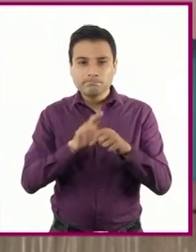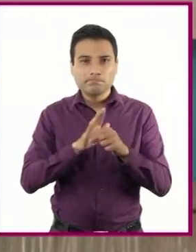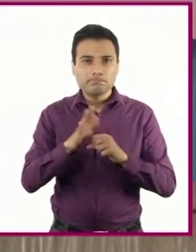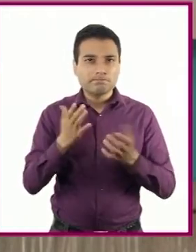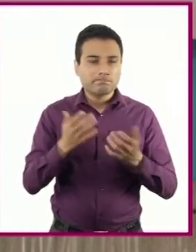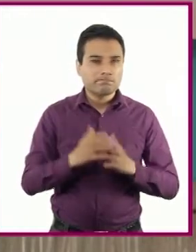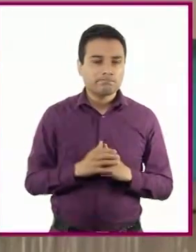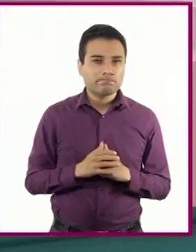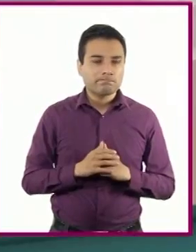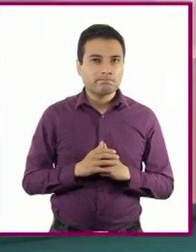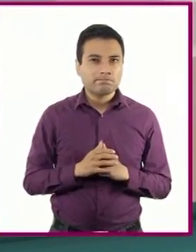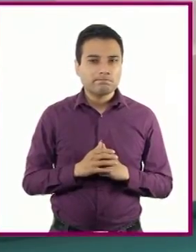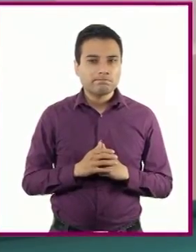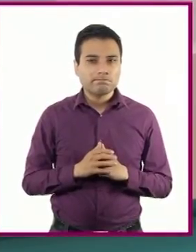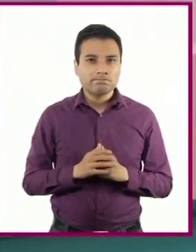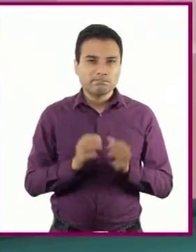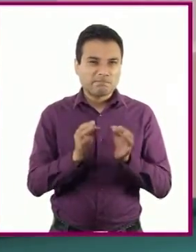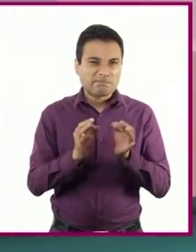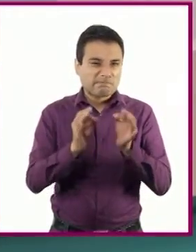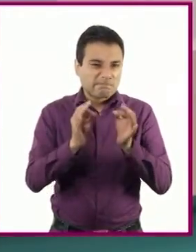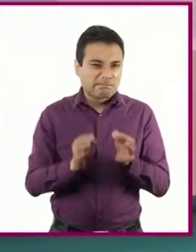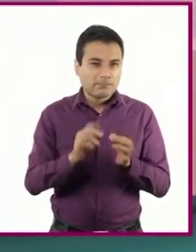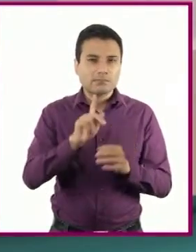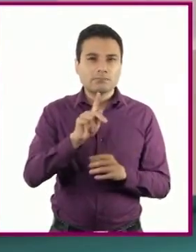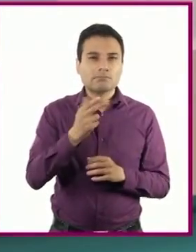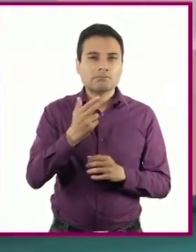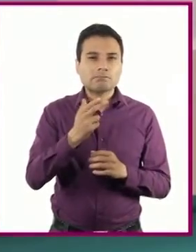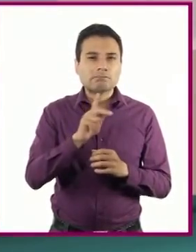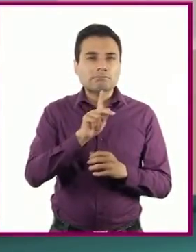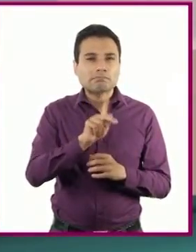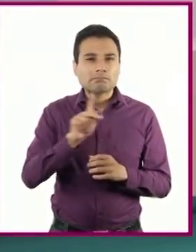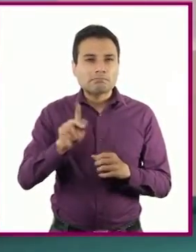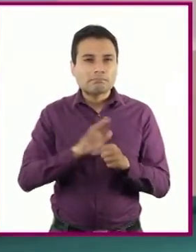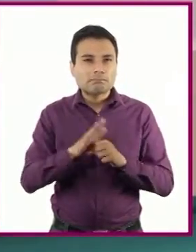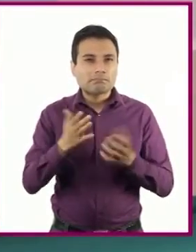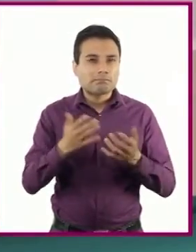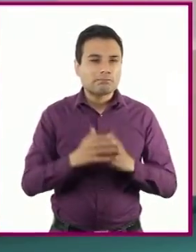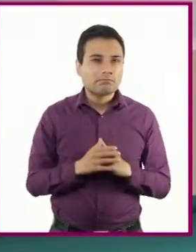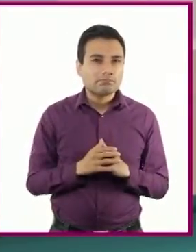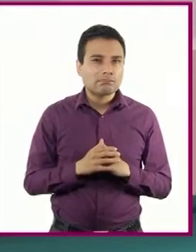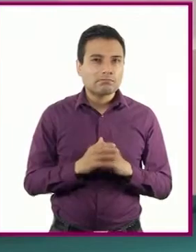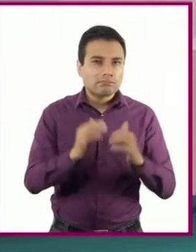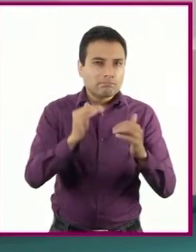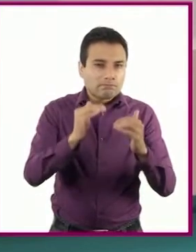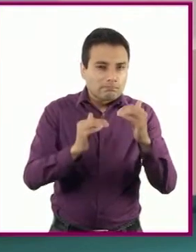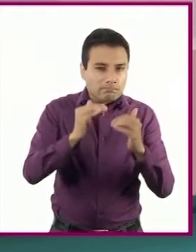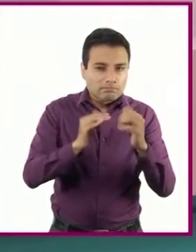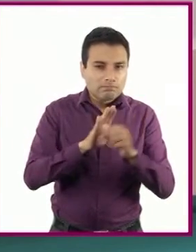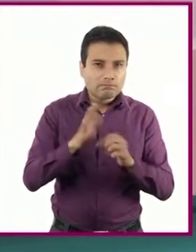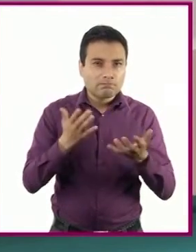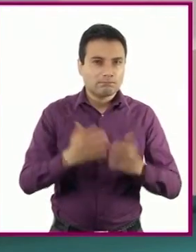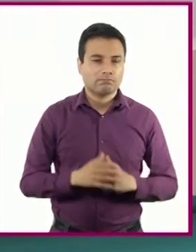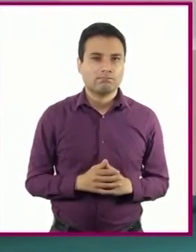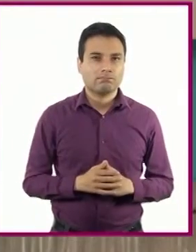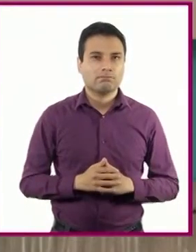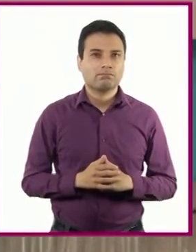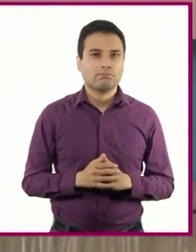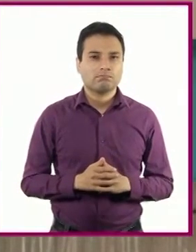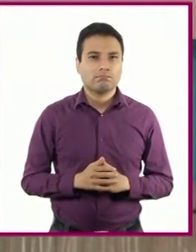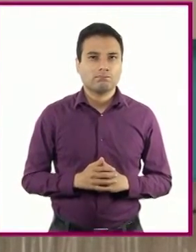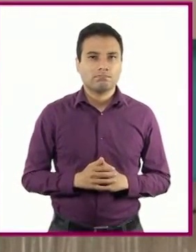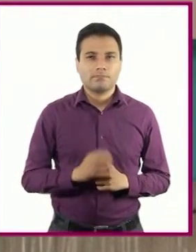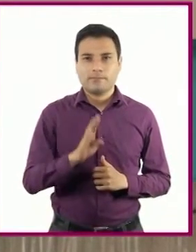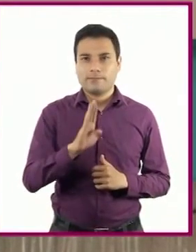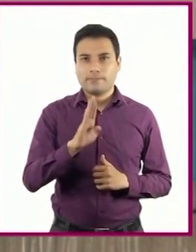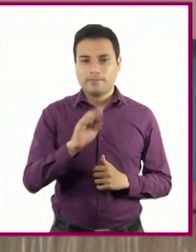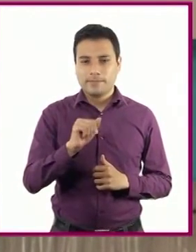se parece más al indicador de pH, es decir, en el que la reacción esté neutralizada? ¿Cuáles son las propiedades de las bases